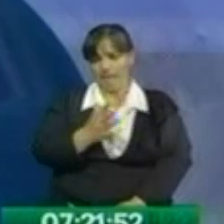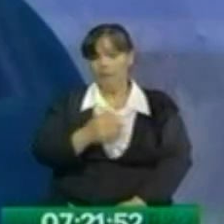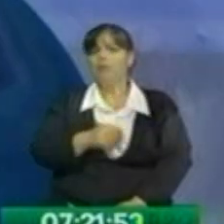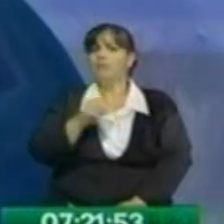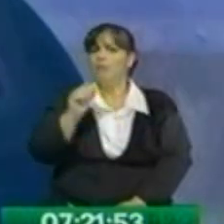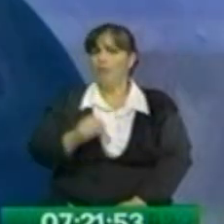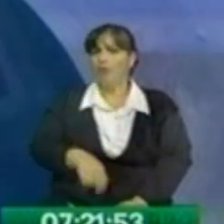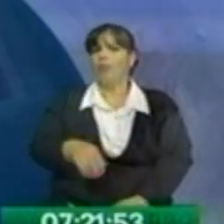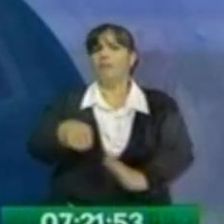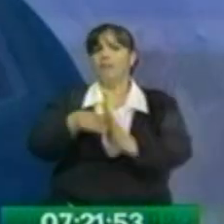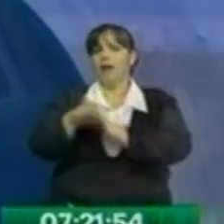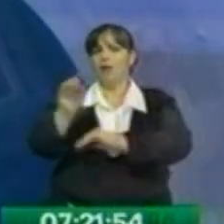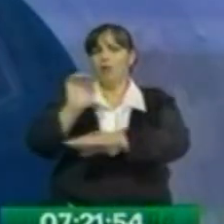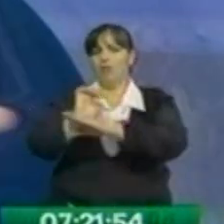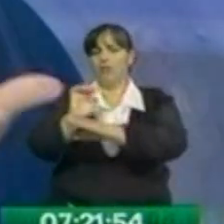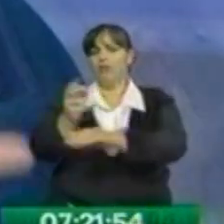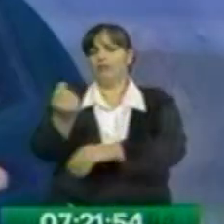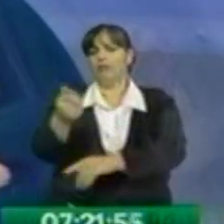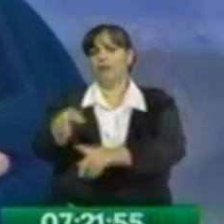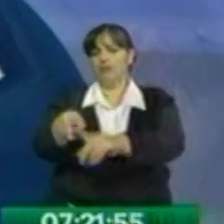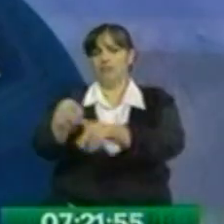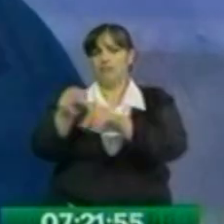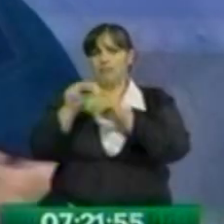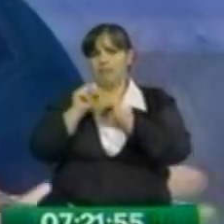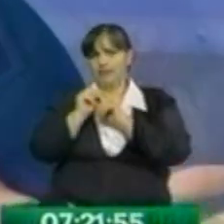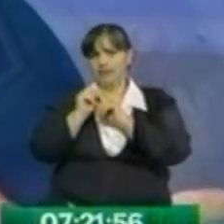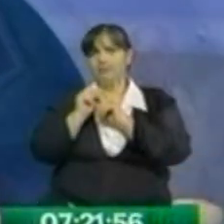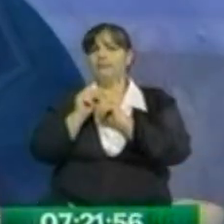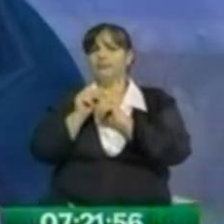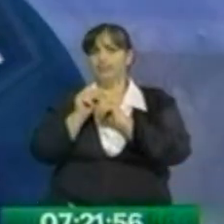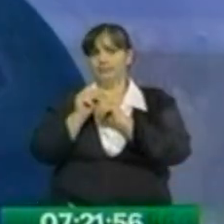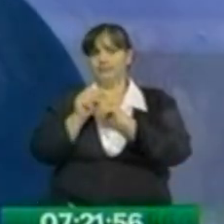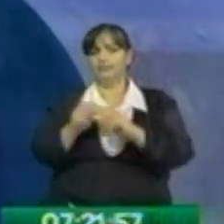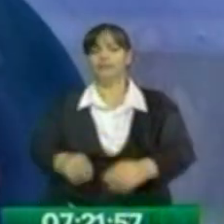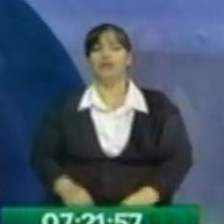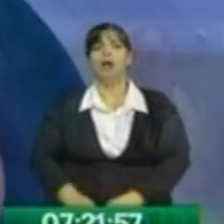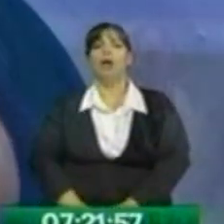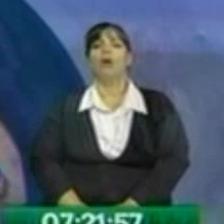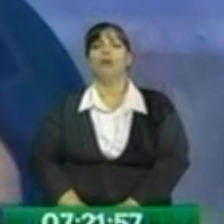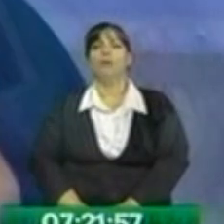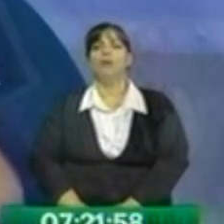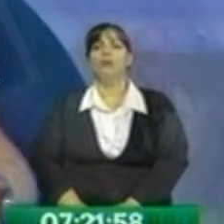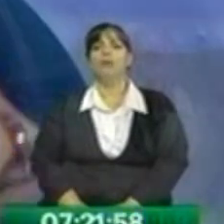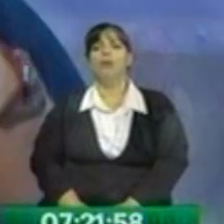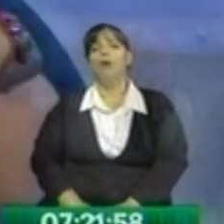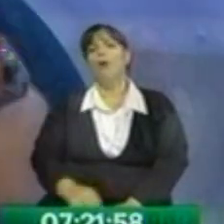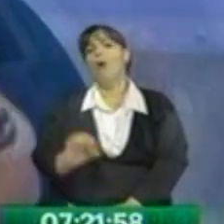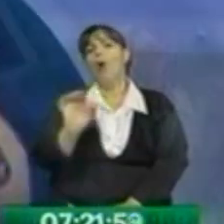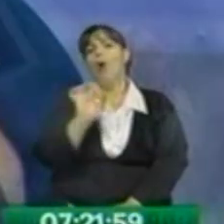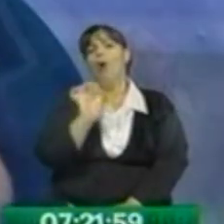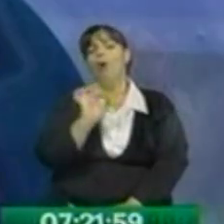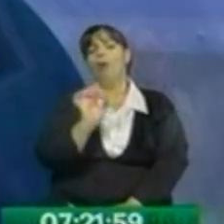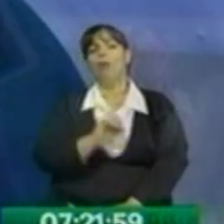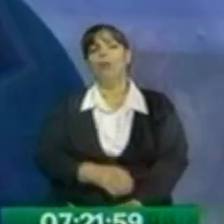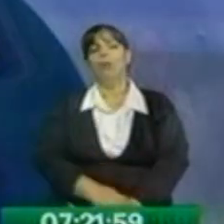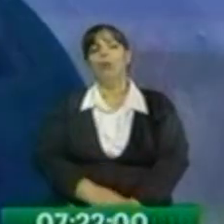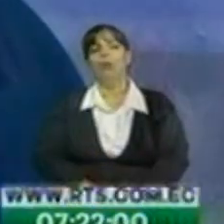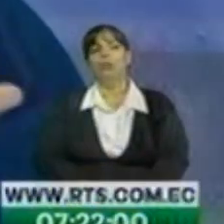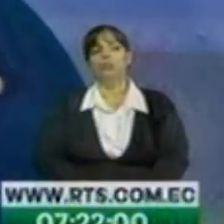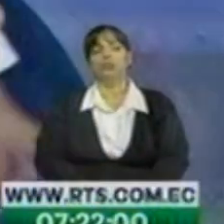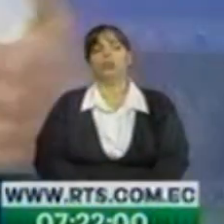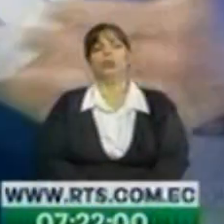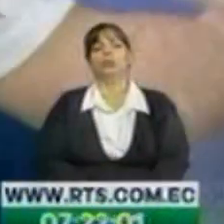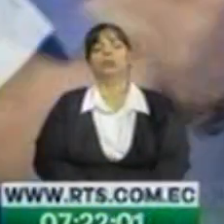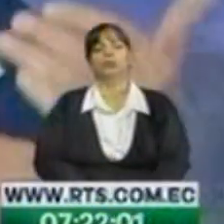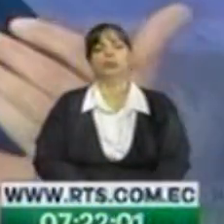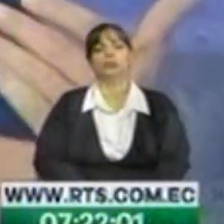requerimiento de un historial crediticio, que en general, pues para los artistas, el tema de un empleador, de los requerimientos